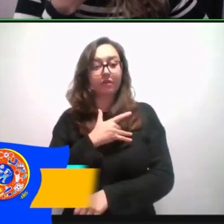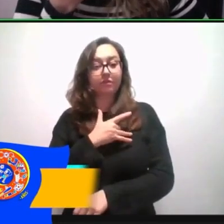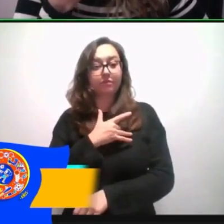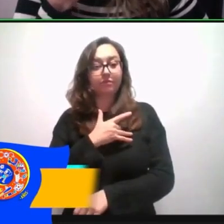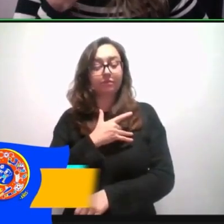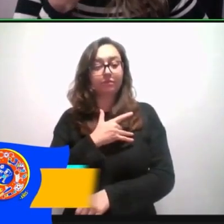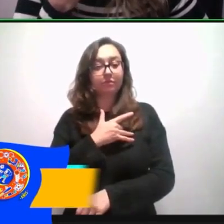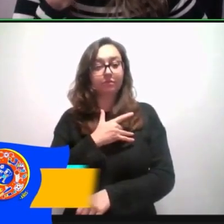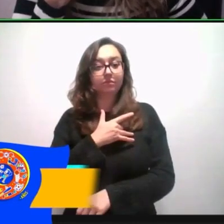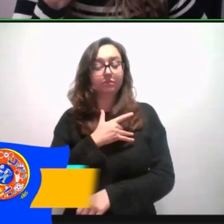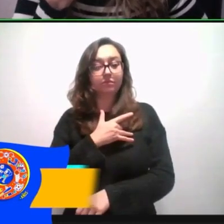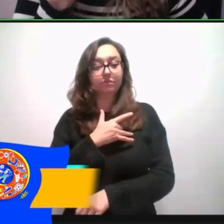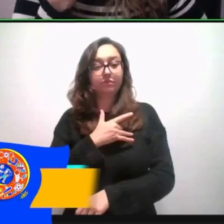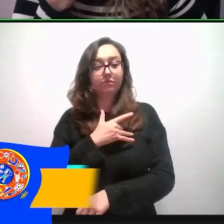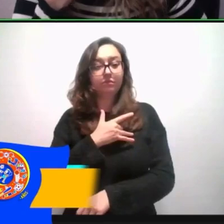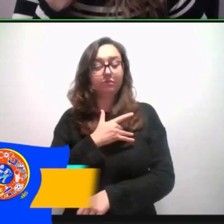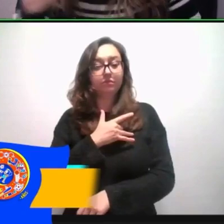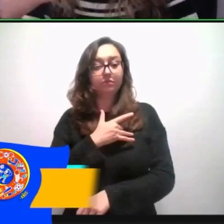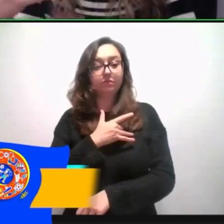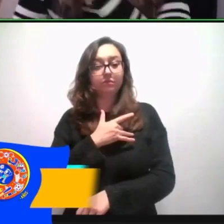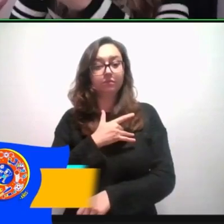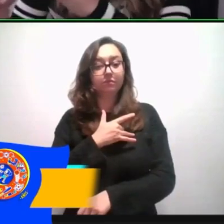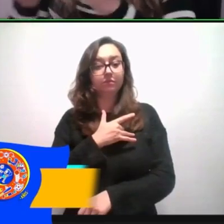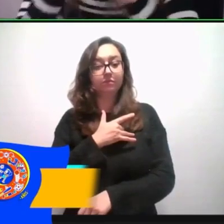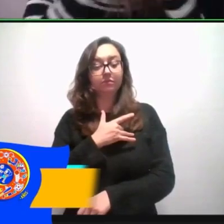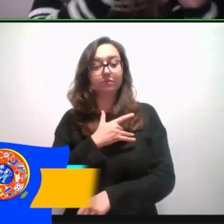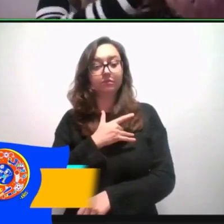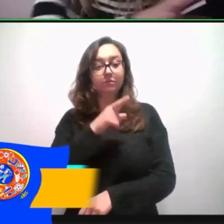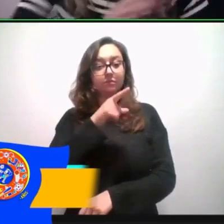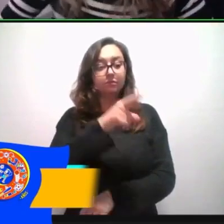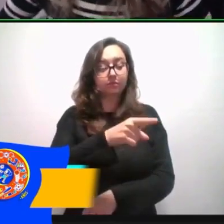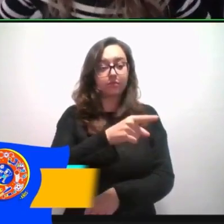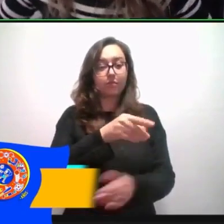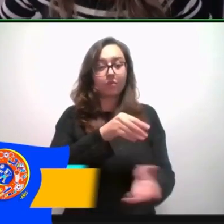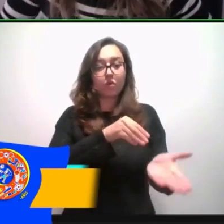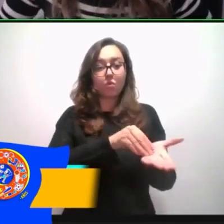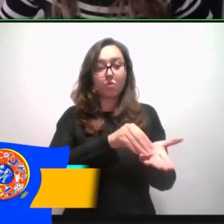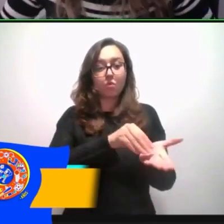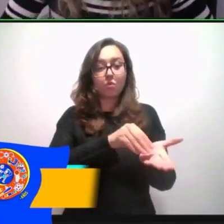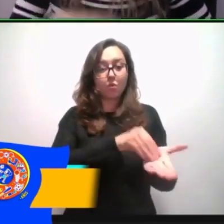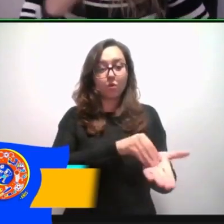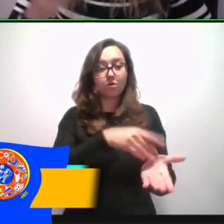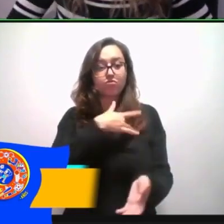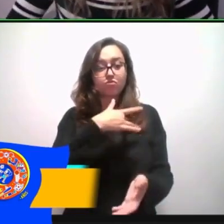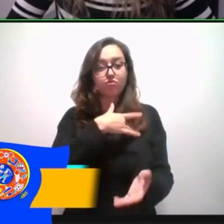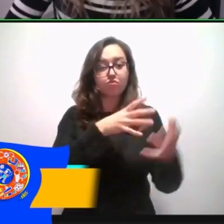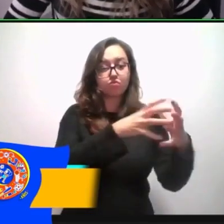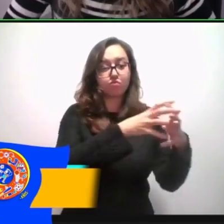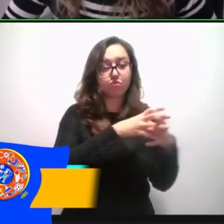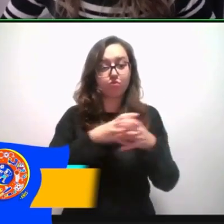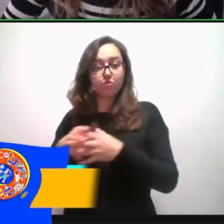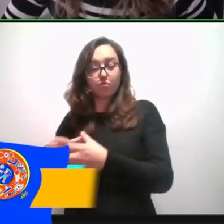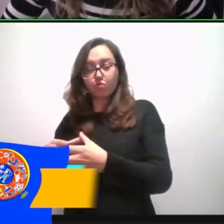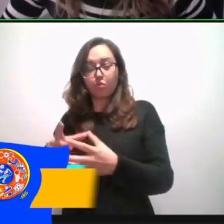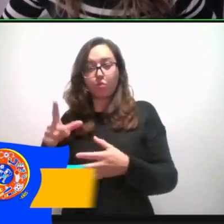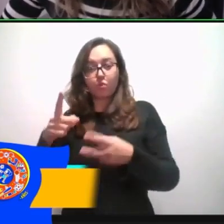se, digamos, se generó en un cerdo, después se implantó en una persona, ¿no? Y que tuvimos ahí una